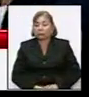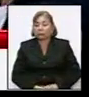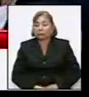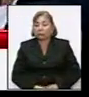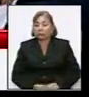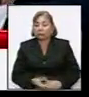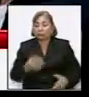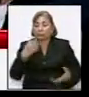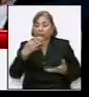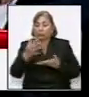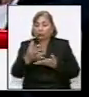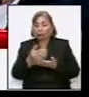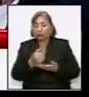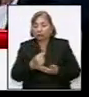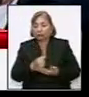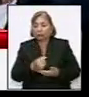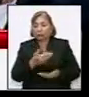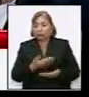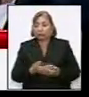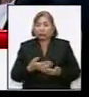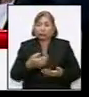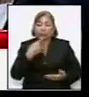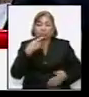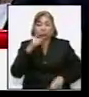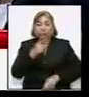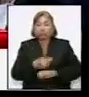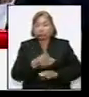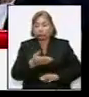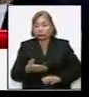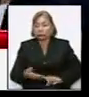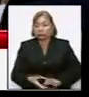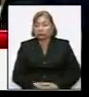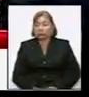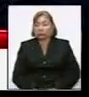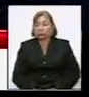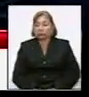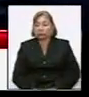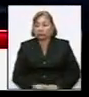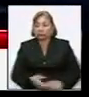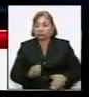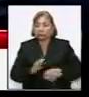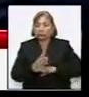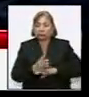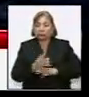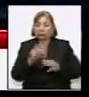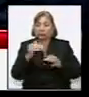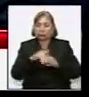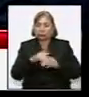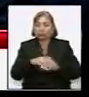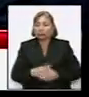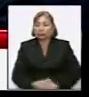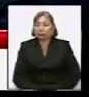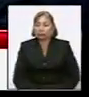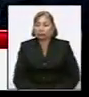ser recogidas y en función a ellos pasar a la votación gracias